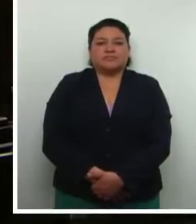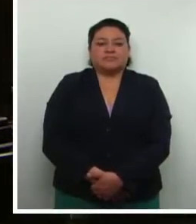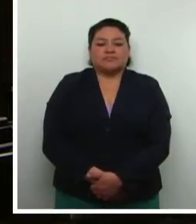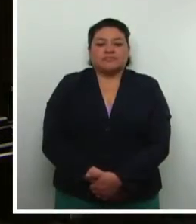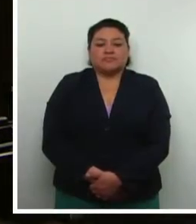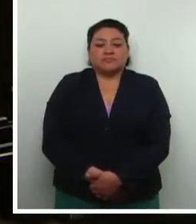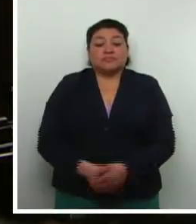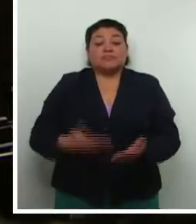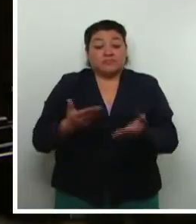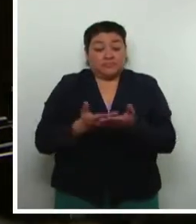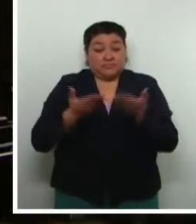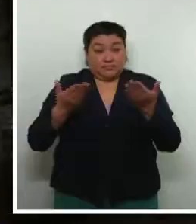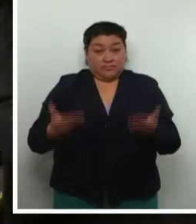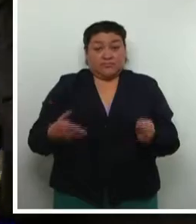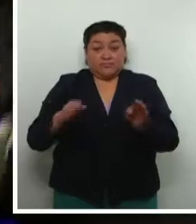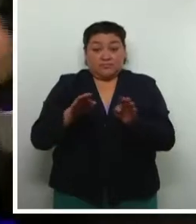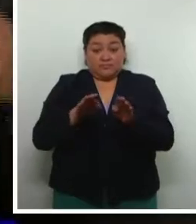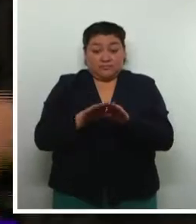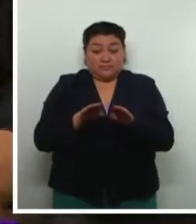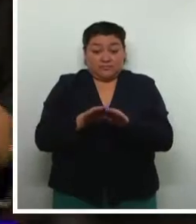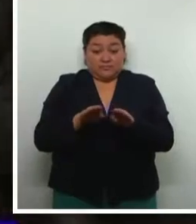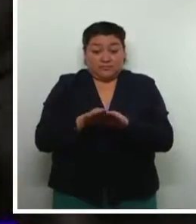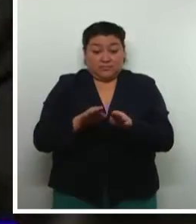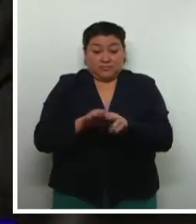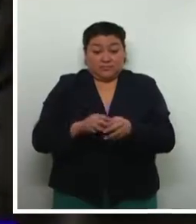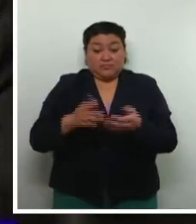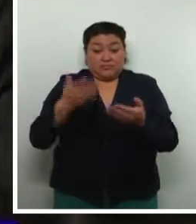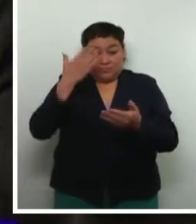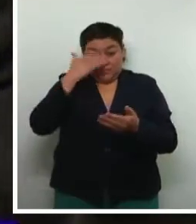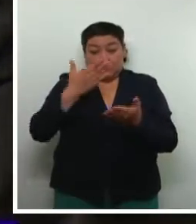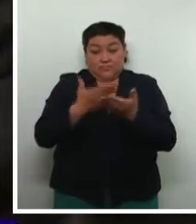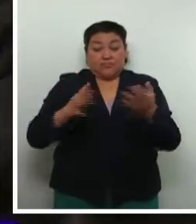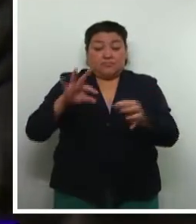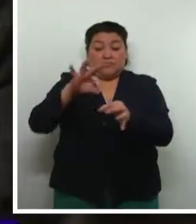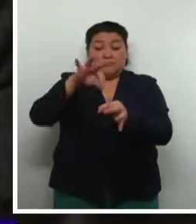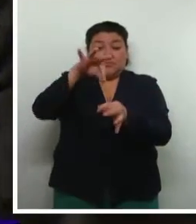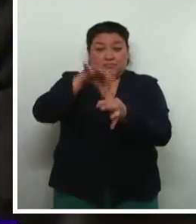Vamos a proceder a recoger